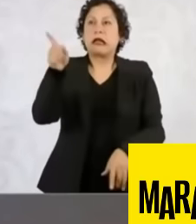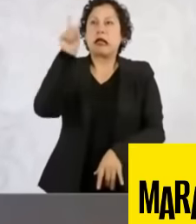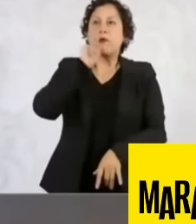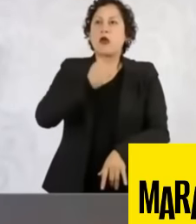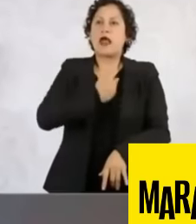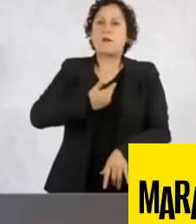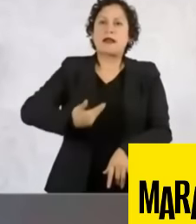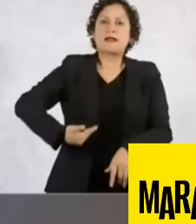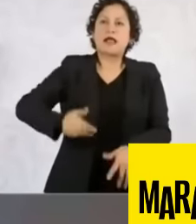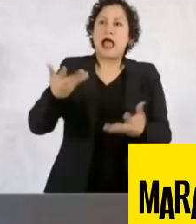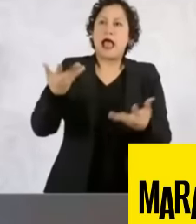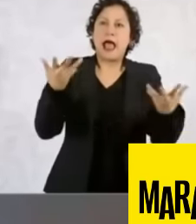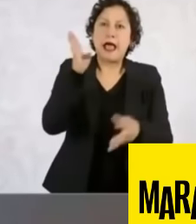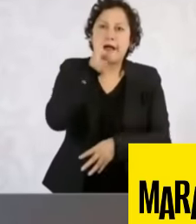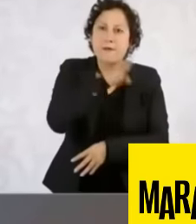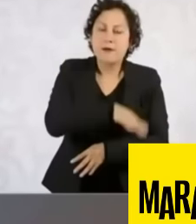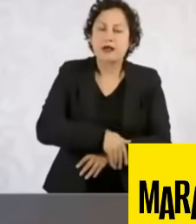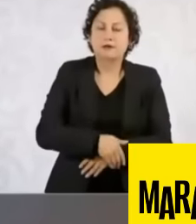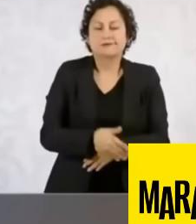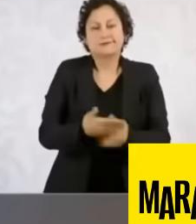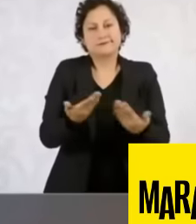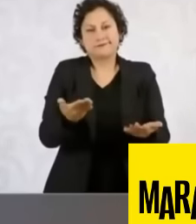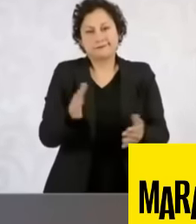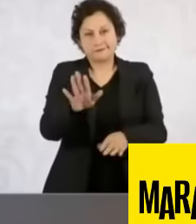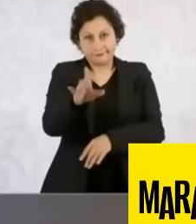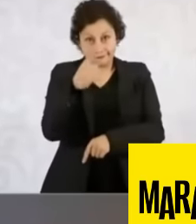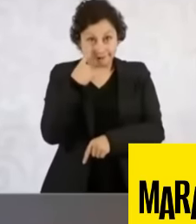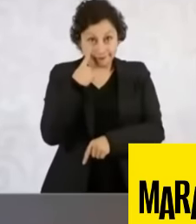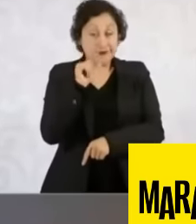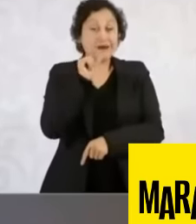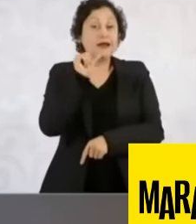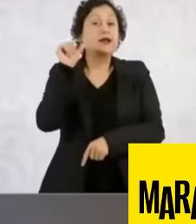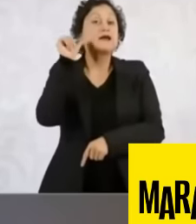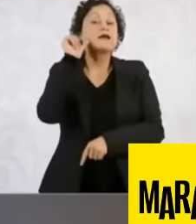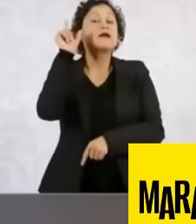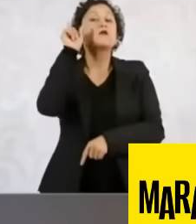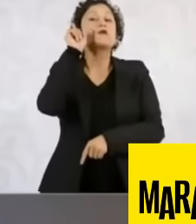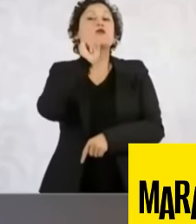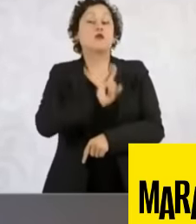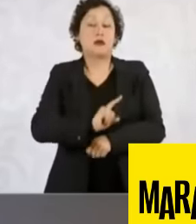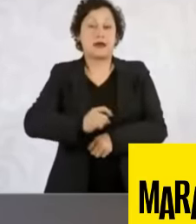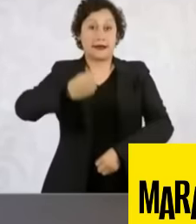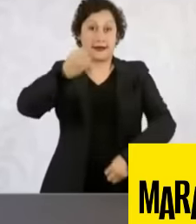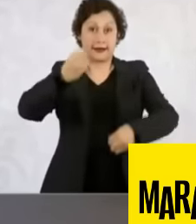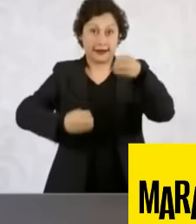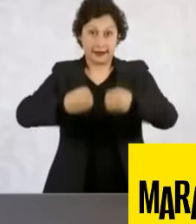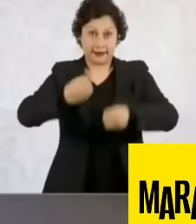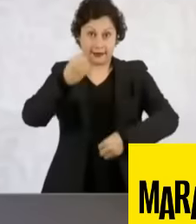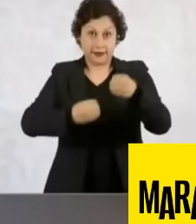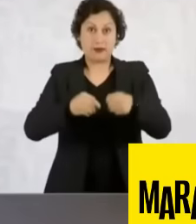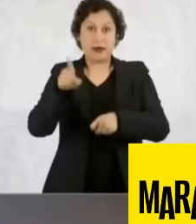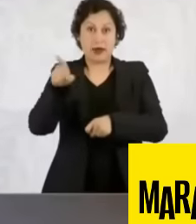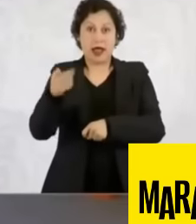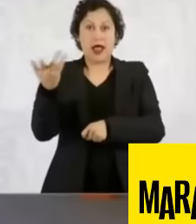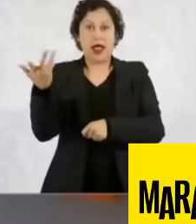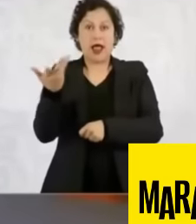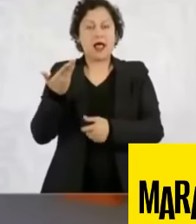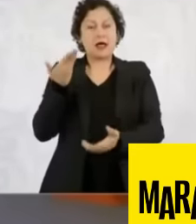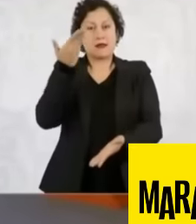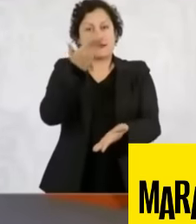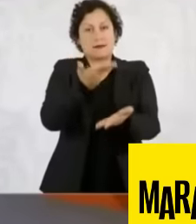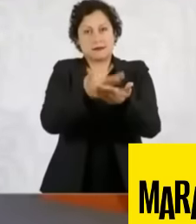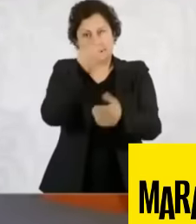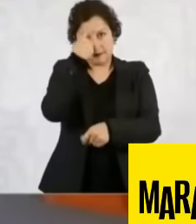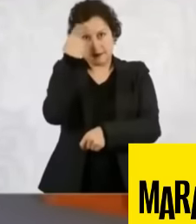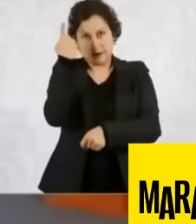República Ayer esta jueza que promueve esta suspensión